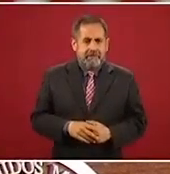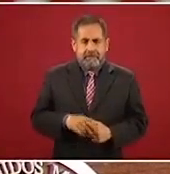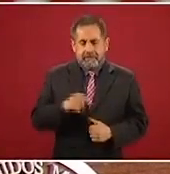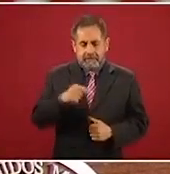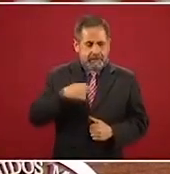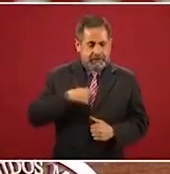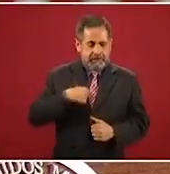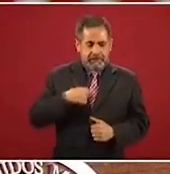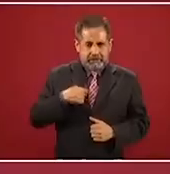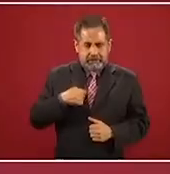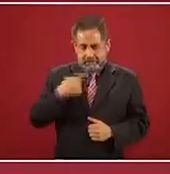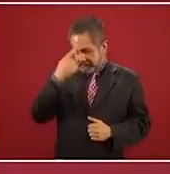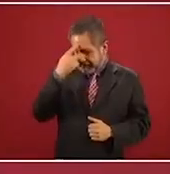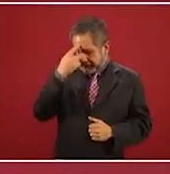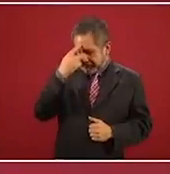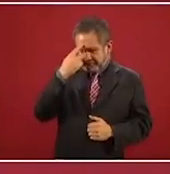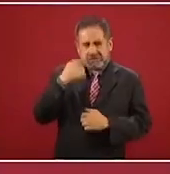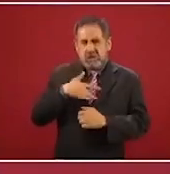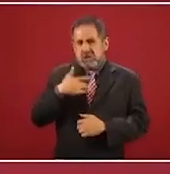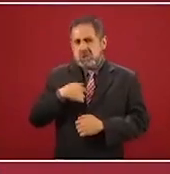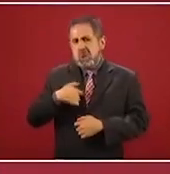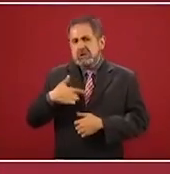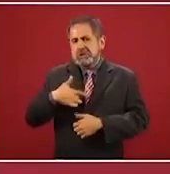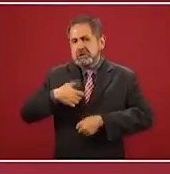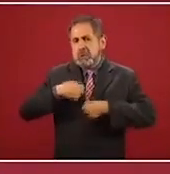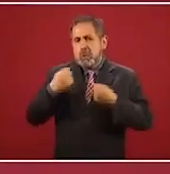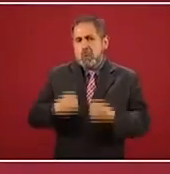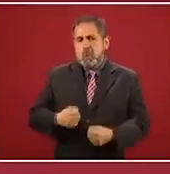Estoy absolutamente convencido